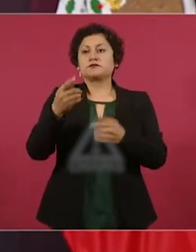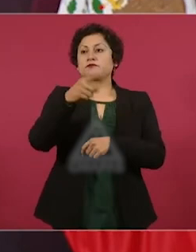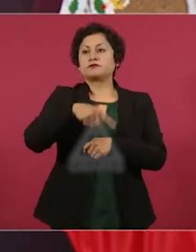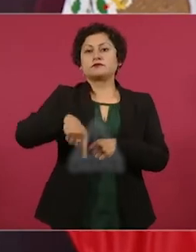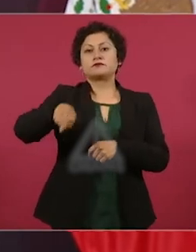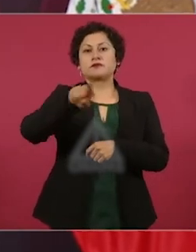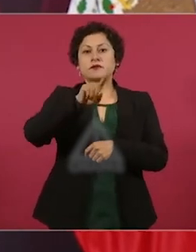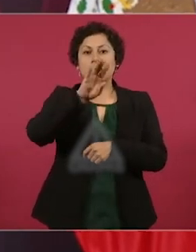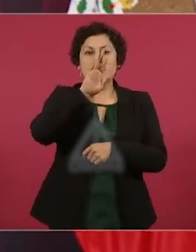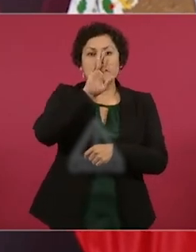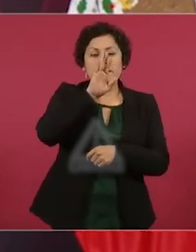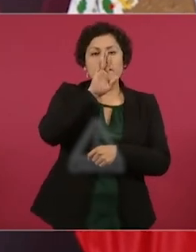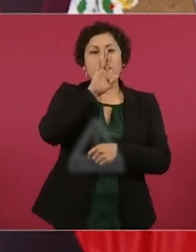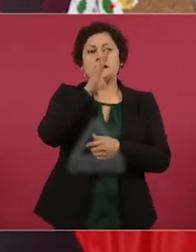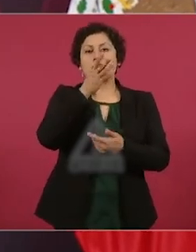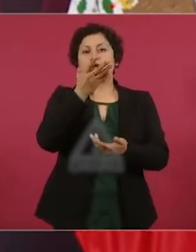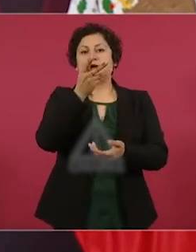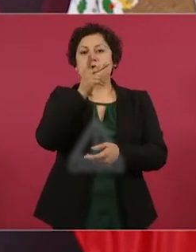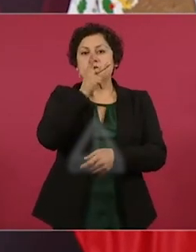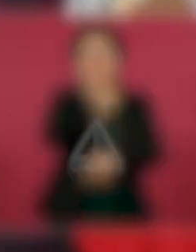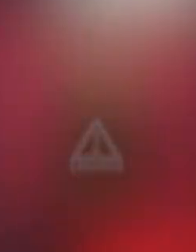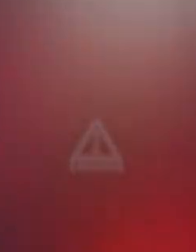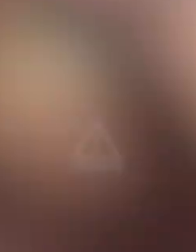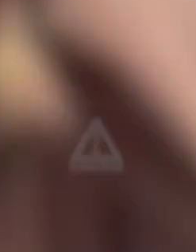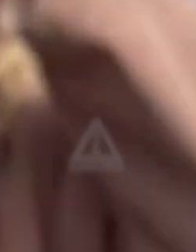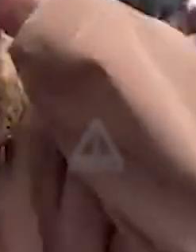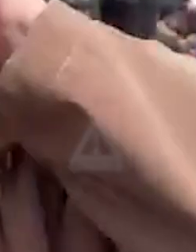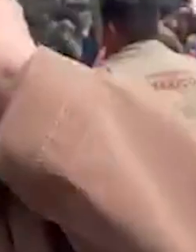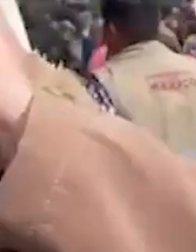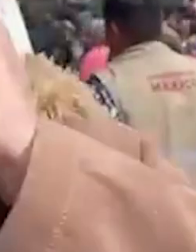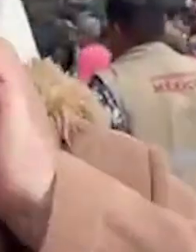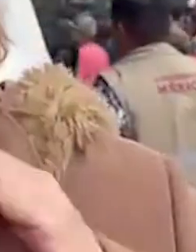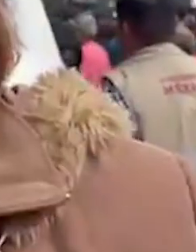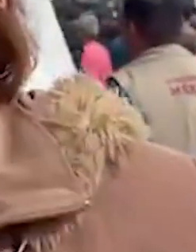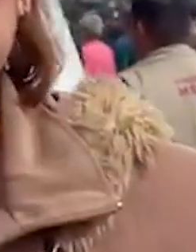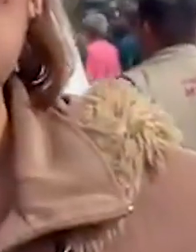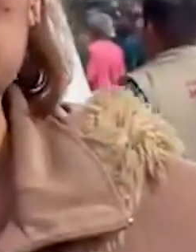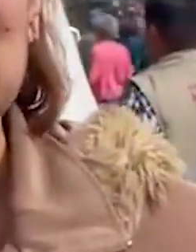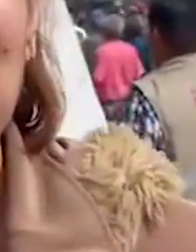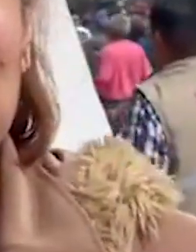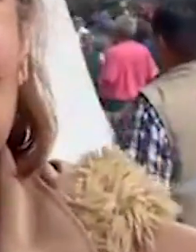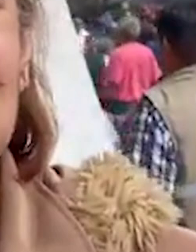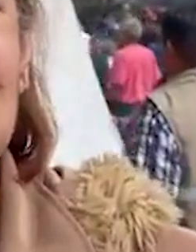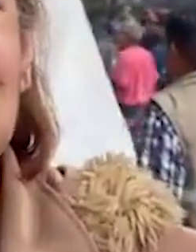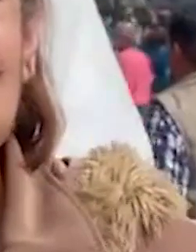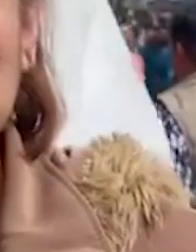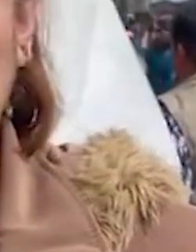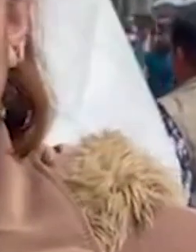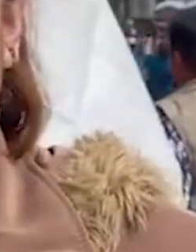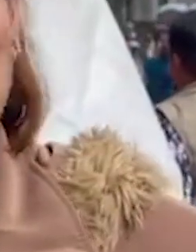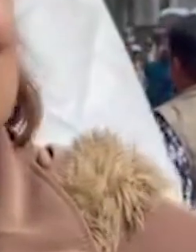117 aniversario de los mártires de Río Blanco. A las autoridades que les pido que trabajen